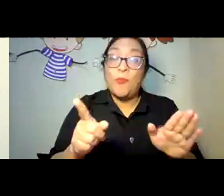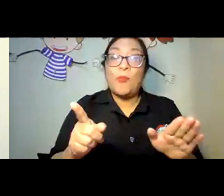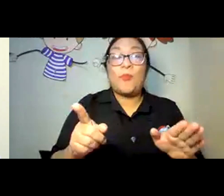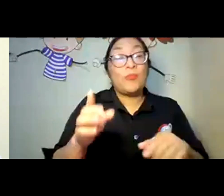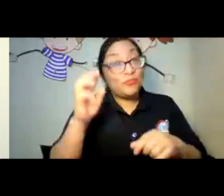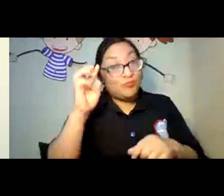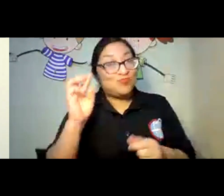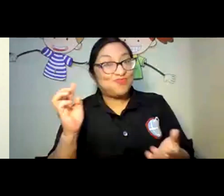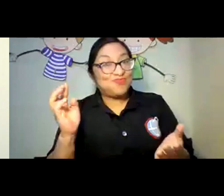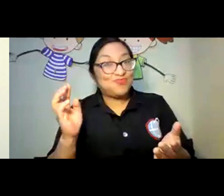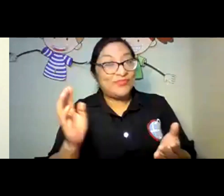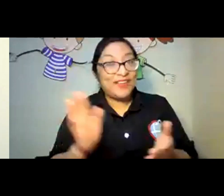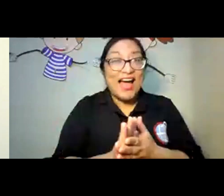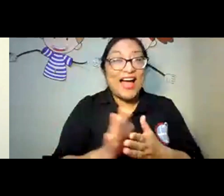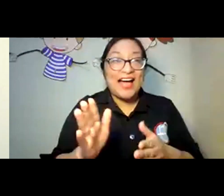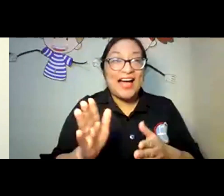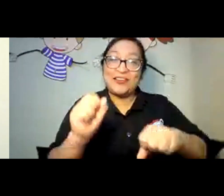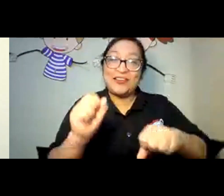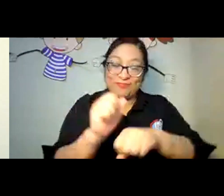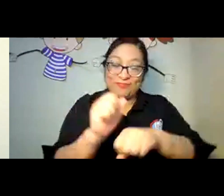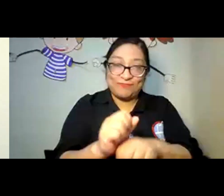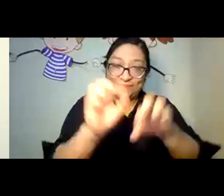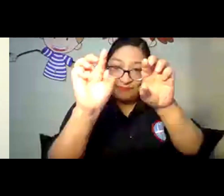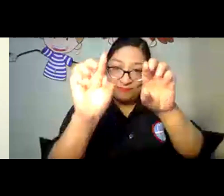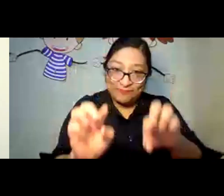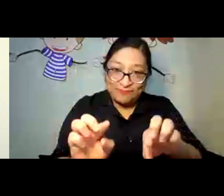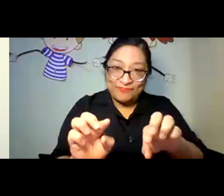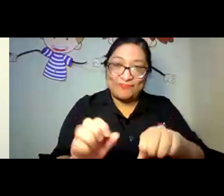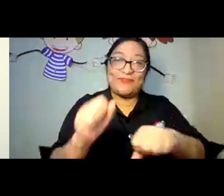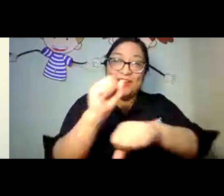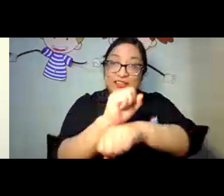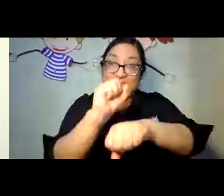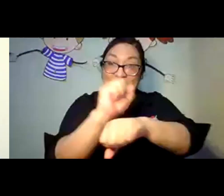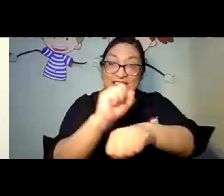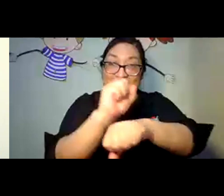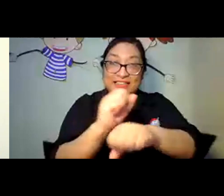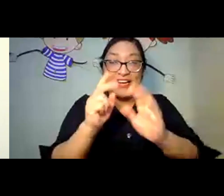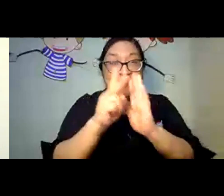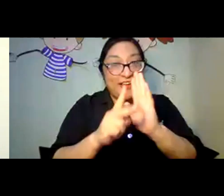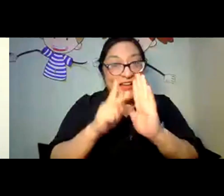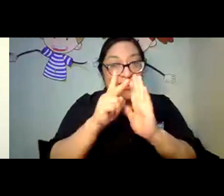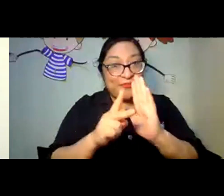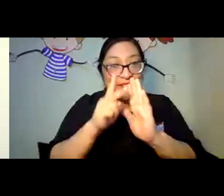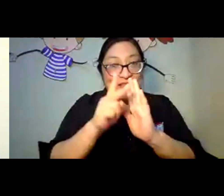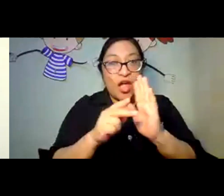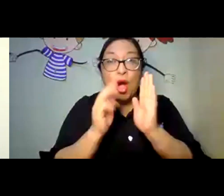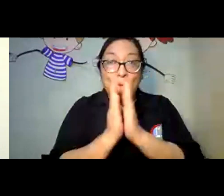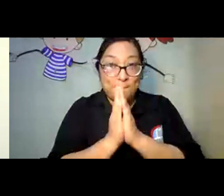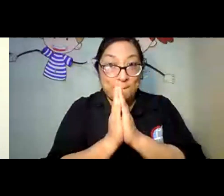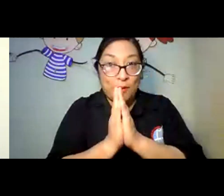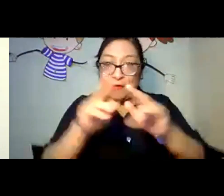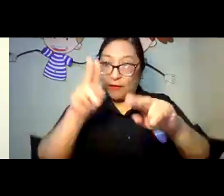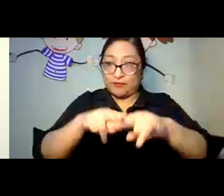por personas muy cercanas a cada uno de ustedes, estudiantes. Así que necesito que se sienten muy bien y